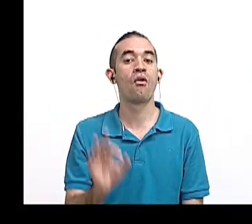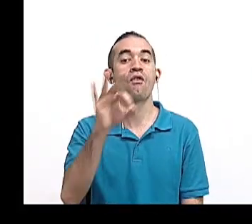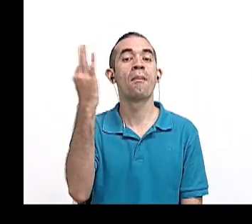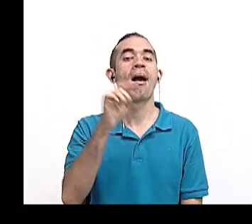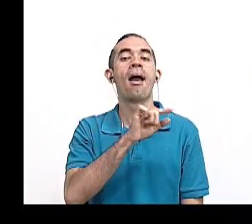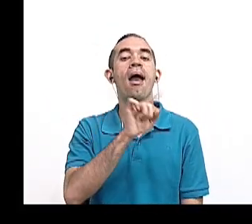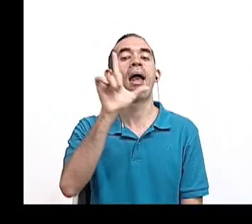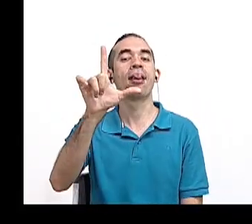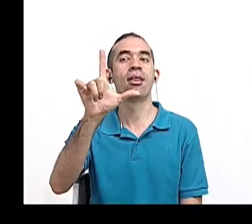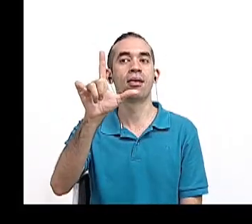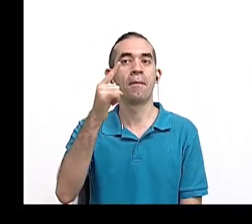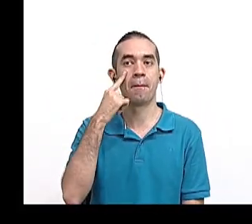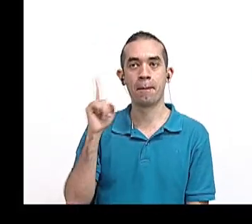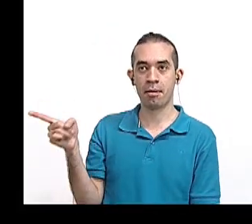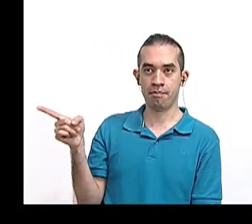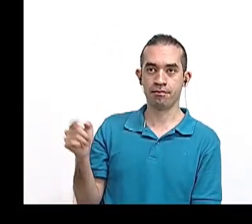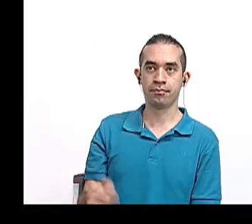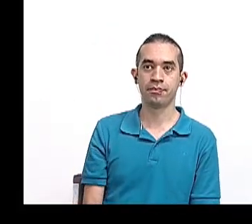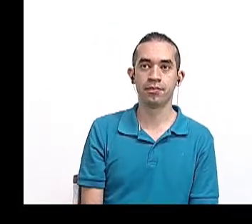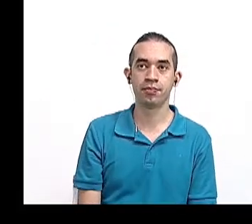en forma de l